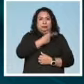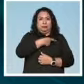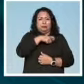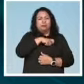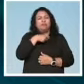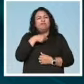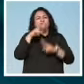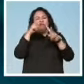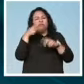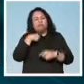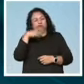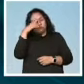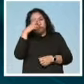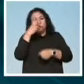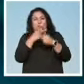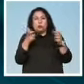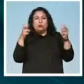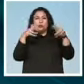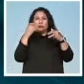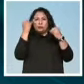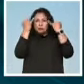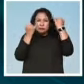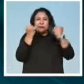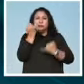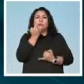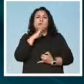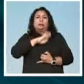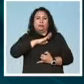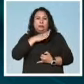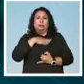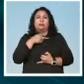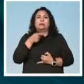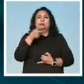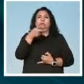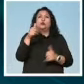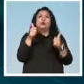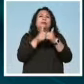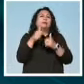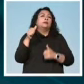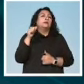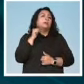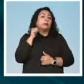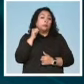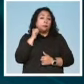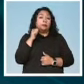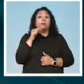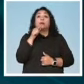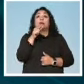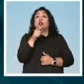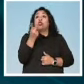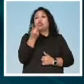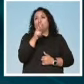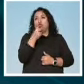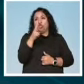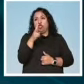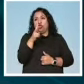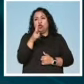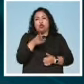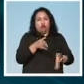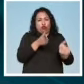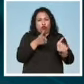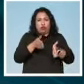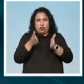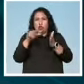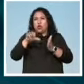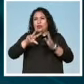para reflexionar en el segundo encuentro de creadores iberoamericanos llamado Con Acento. Arte entre las dos orillas. Y en esta